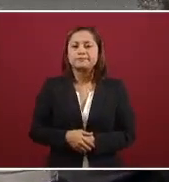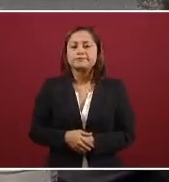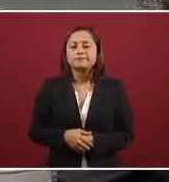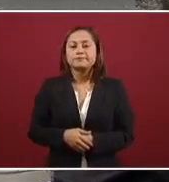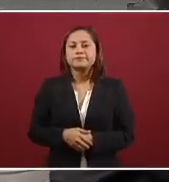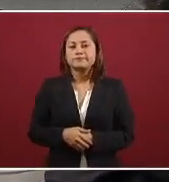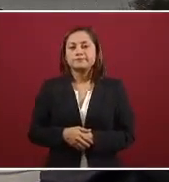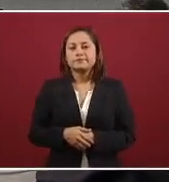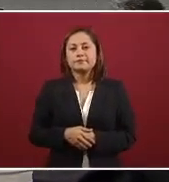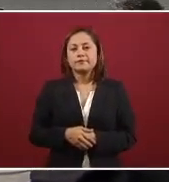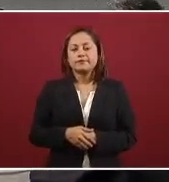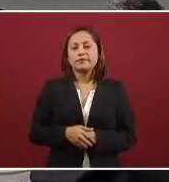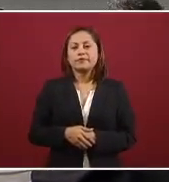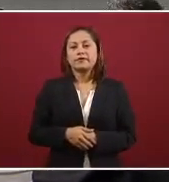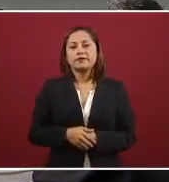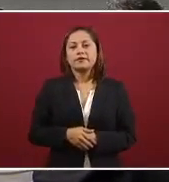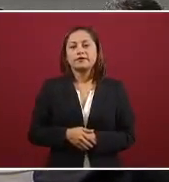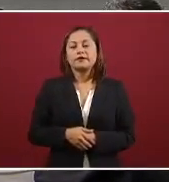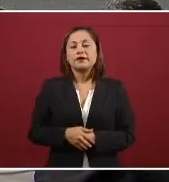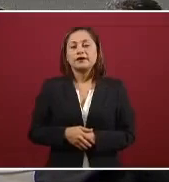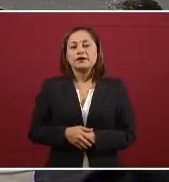Pues yo hice el llamado,